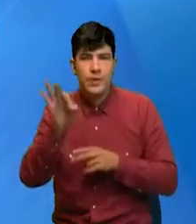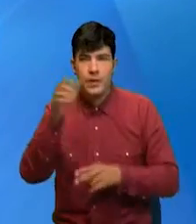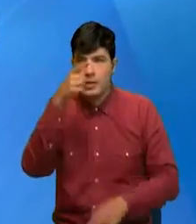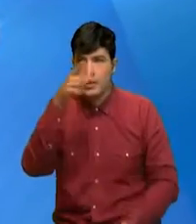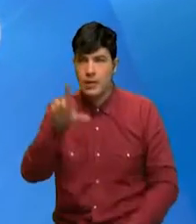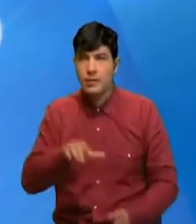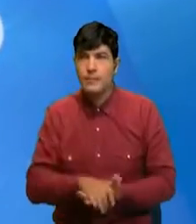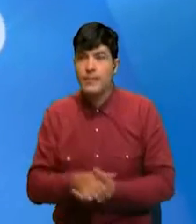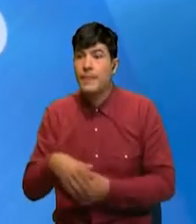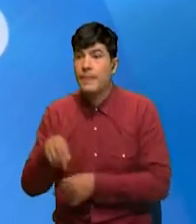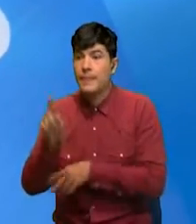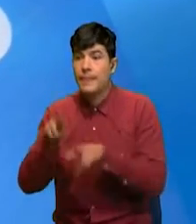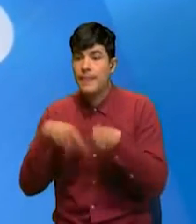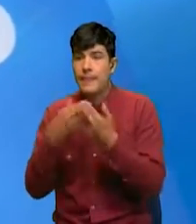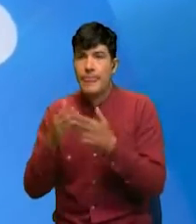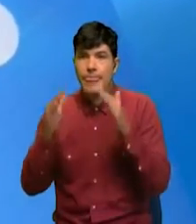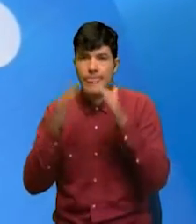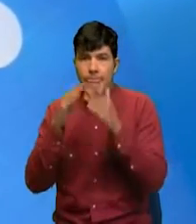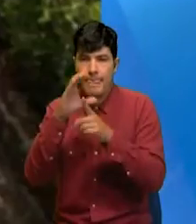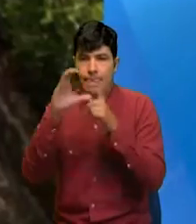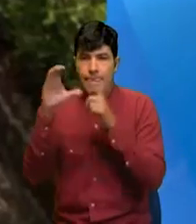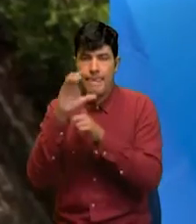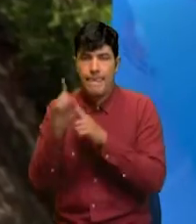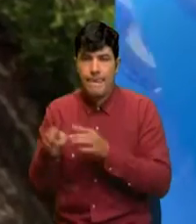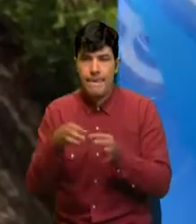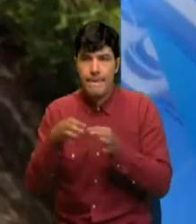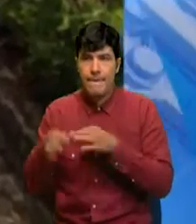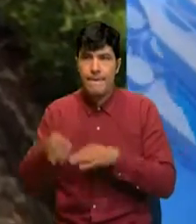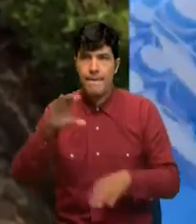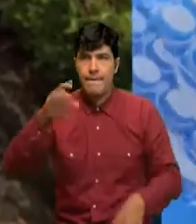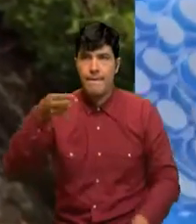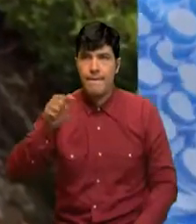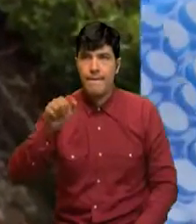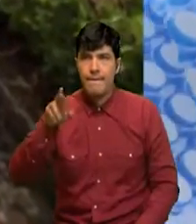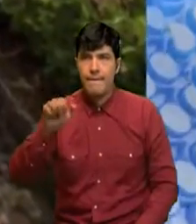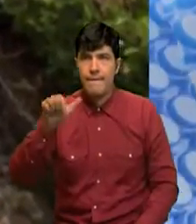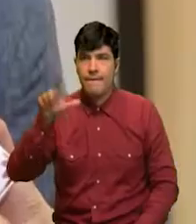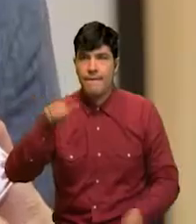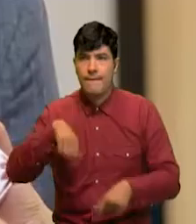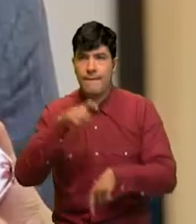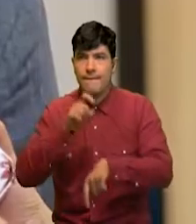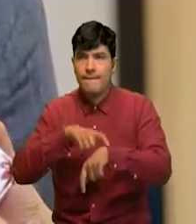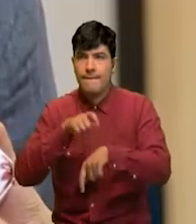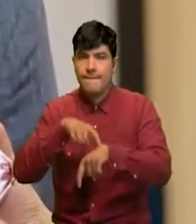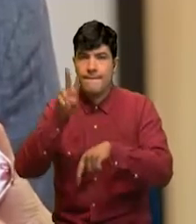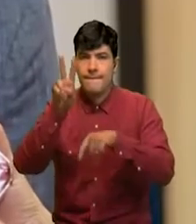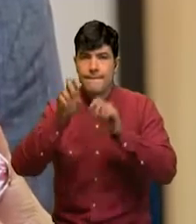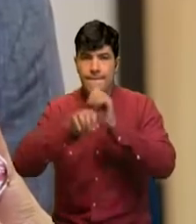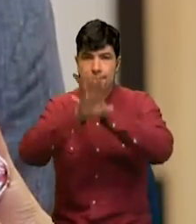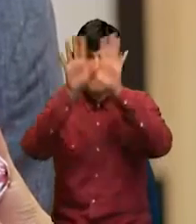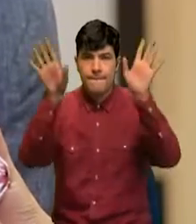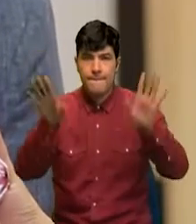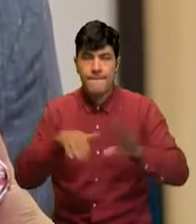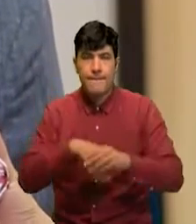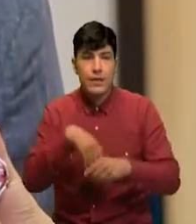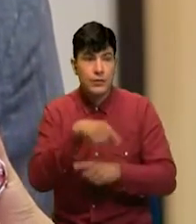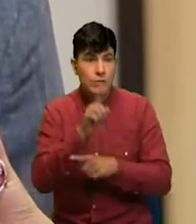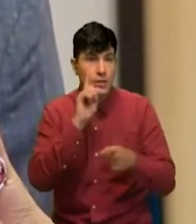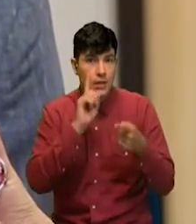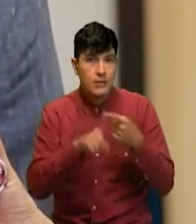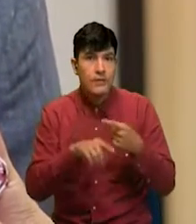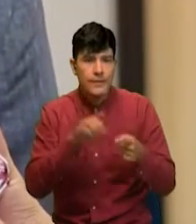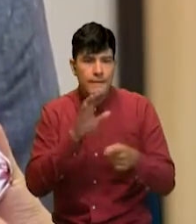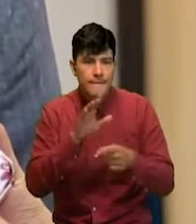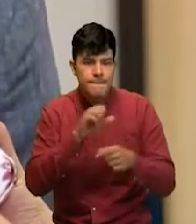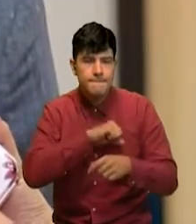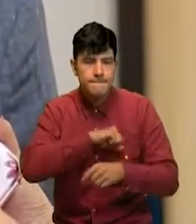se llevará a cabo en la casa de la cultura de charalá a partir de las 7 de la mañana el usuario en junta directiva pues propende porque se garanticen